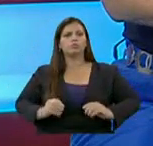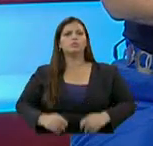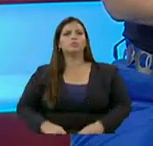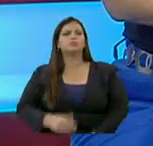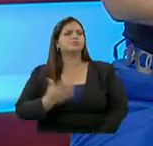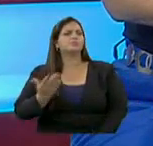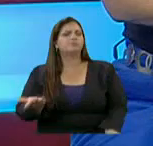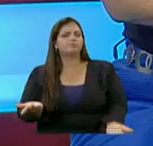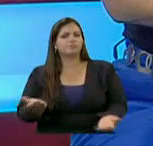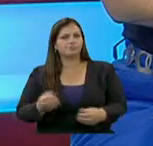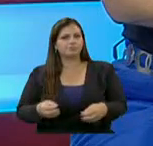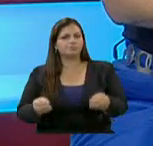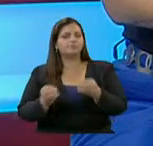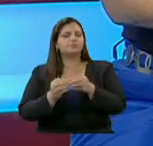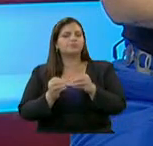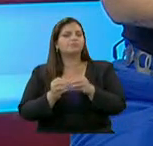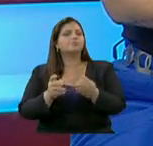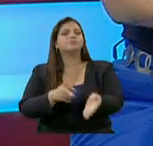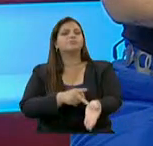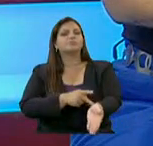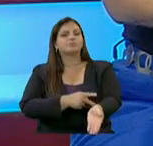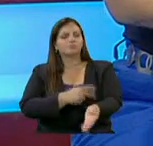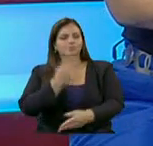más de su tradicional labor.